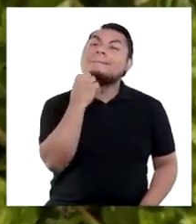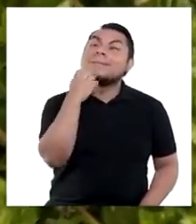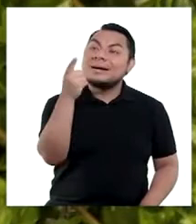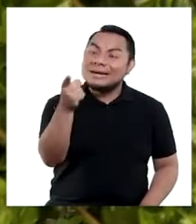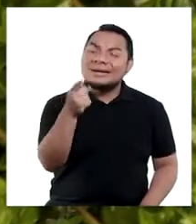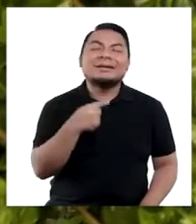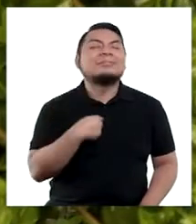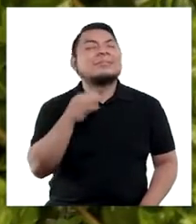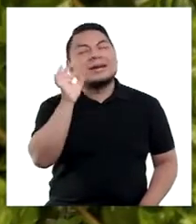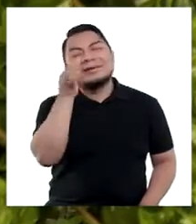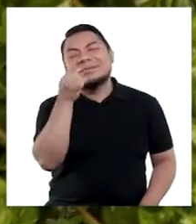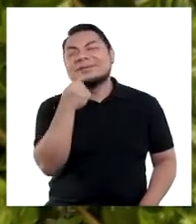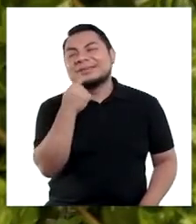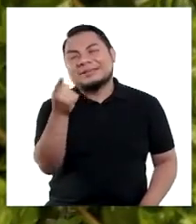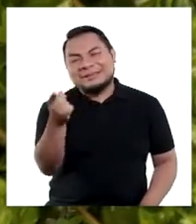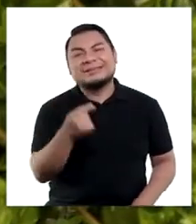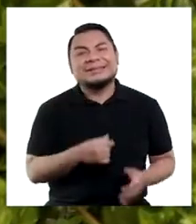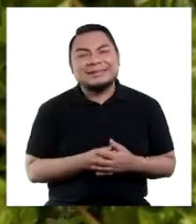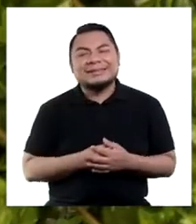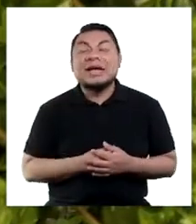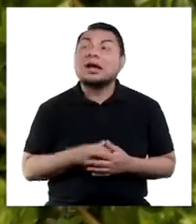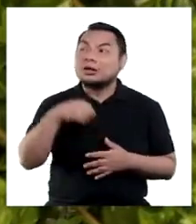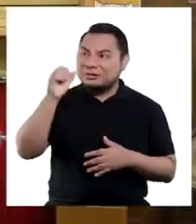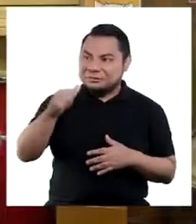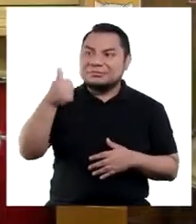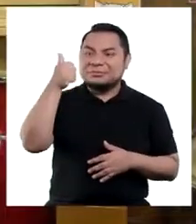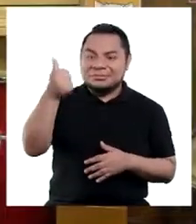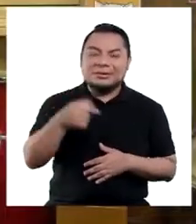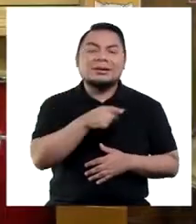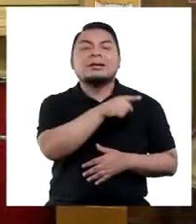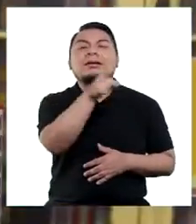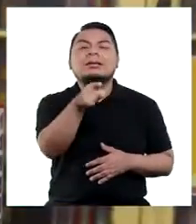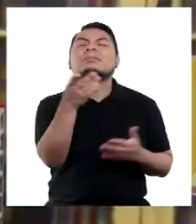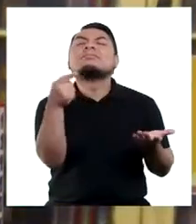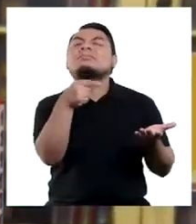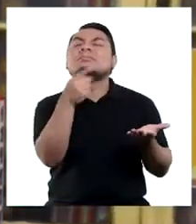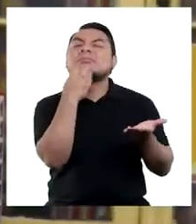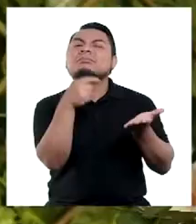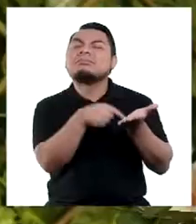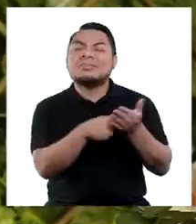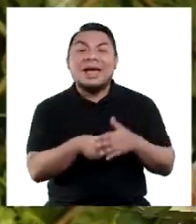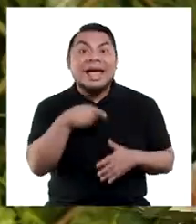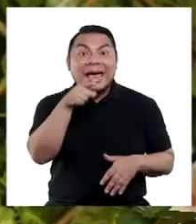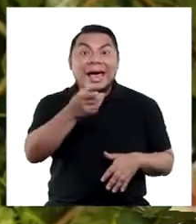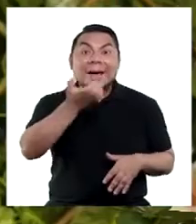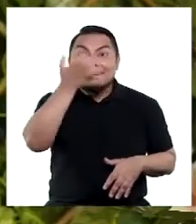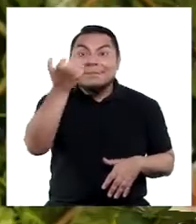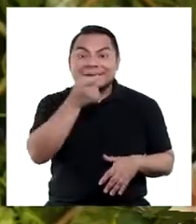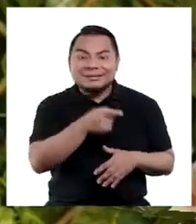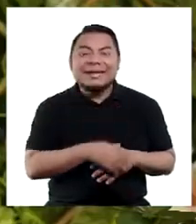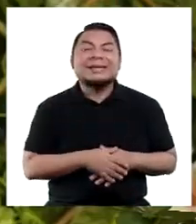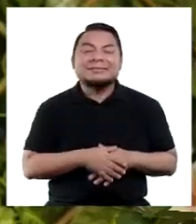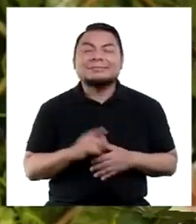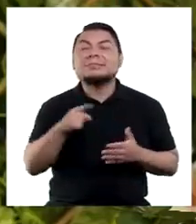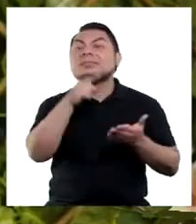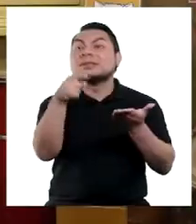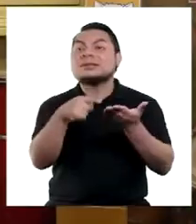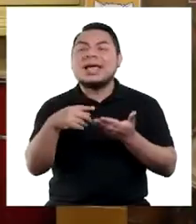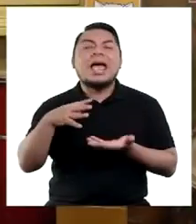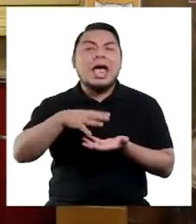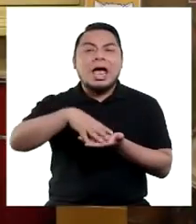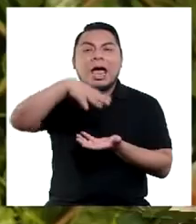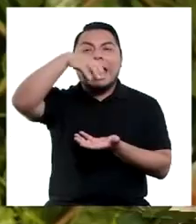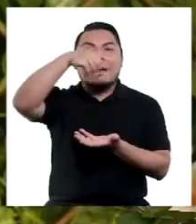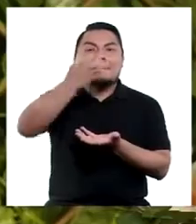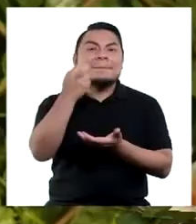mangos me encantan muy bien martina y estas manzanas y